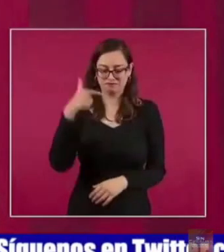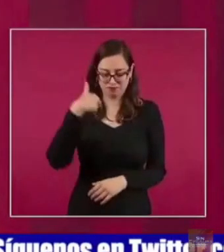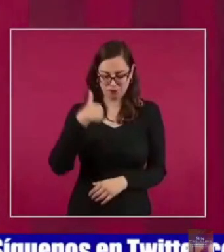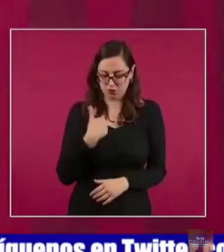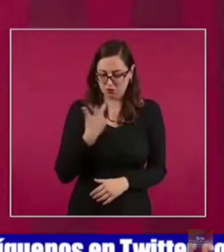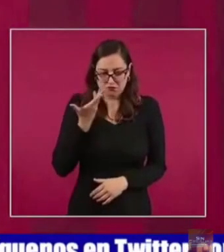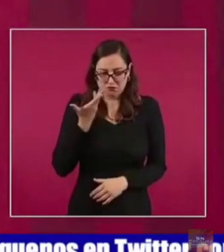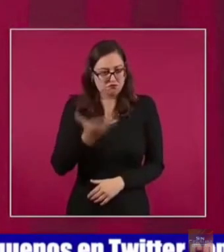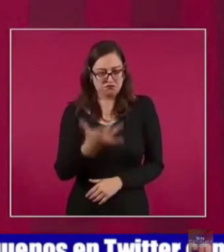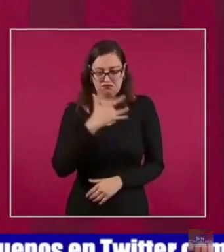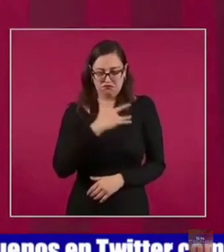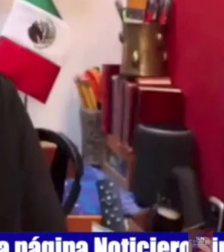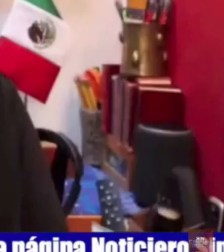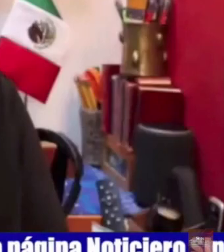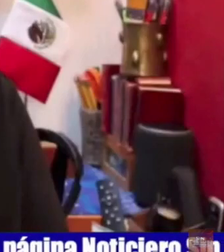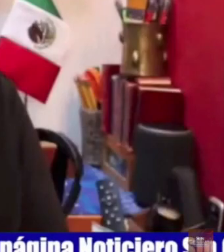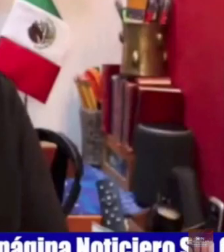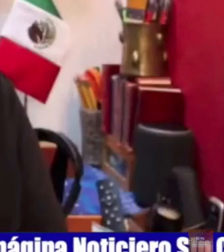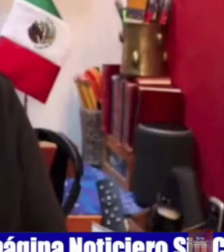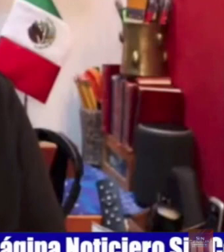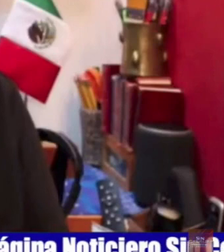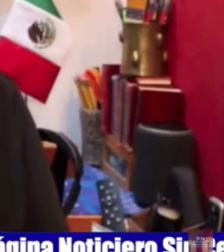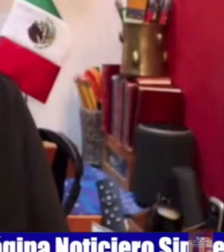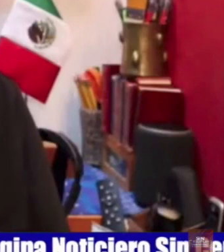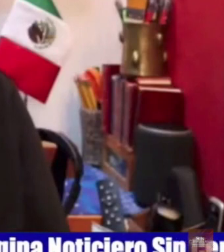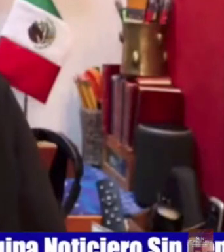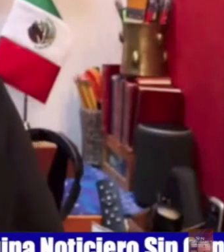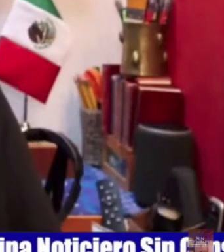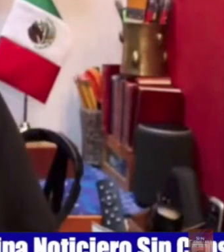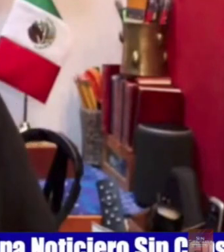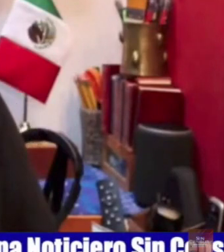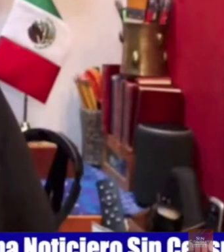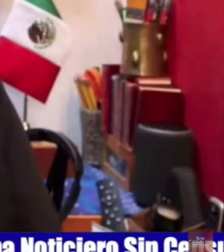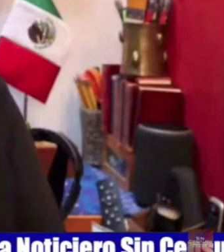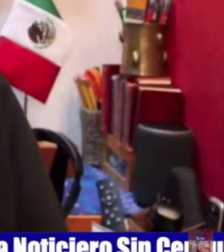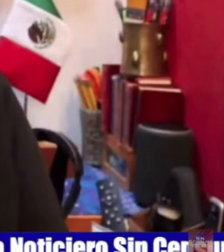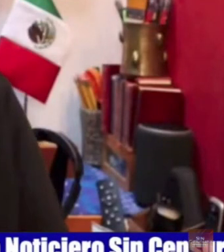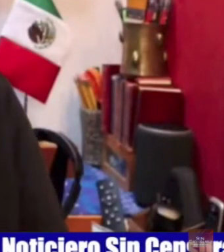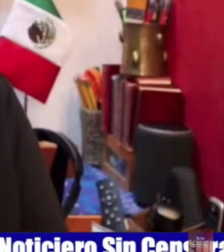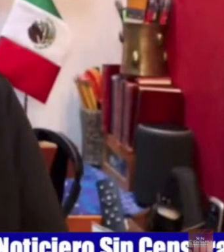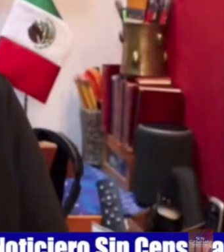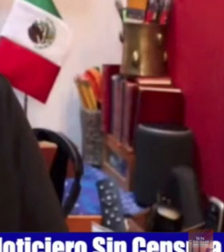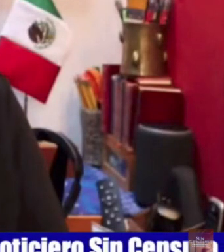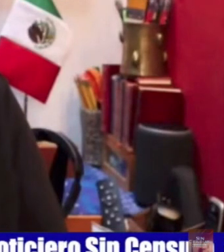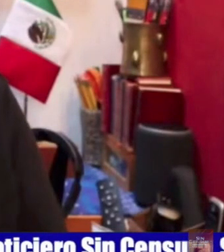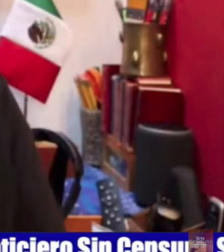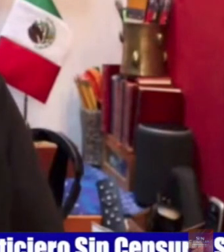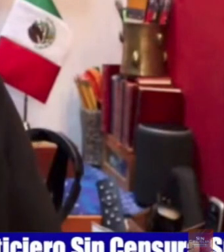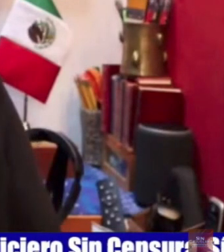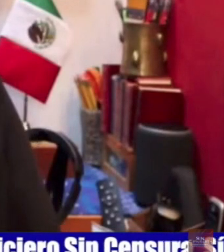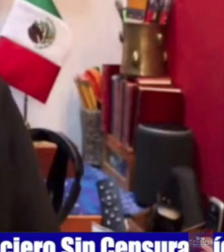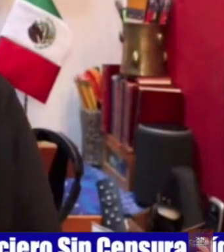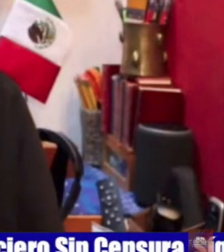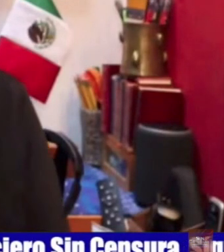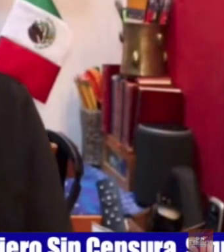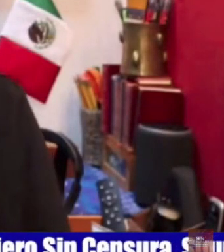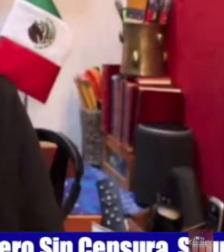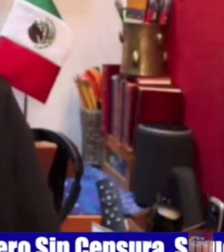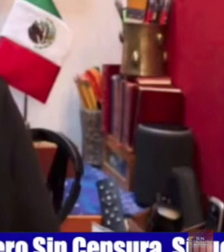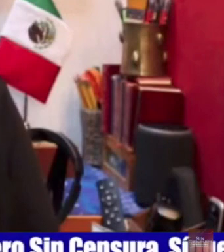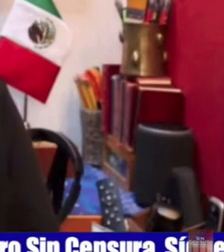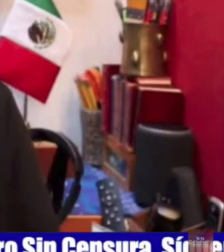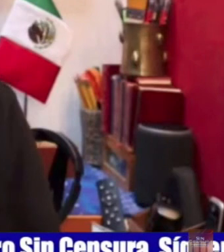en contra y a favor. Mira, aquí decir, no, ni siquiera la quiso abrazar, le negó el abrazo, ¿no? Y cuando yo lo que